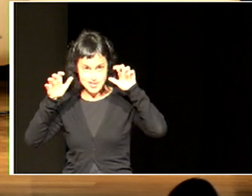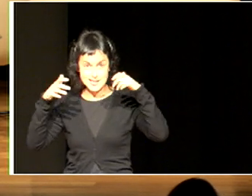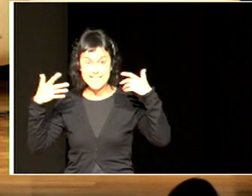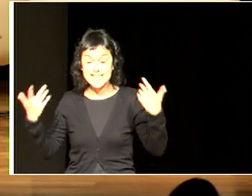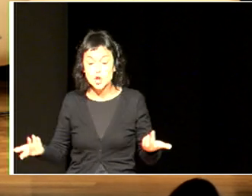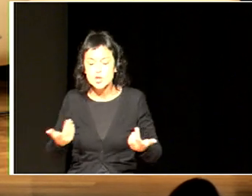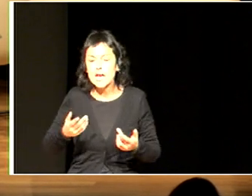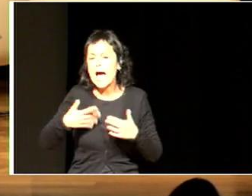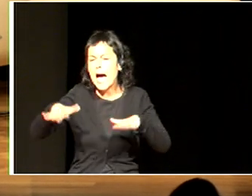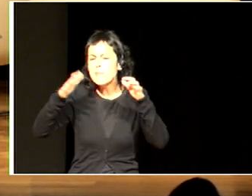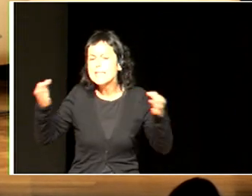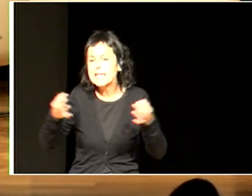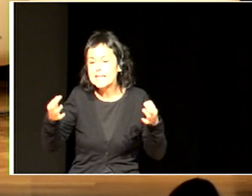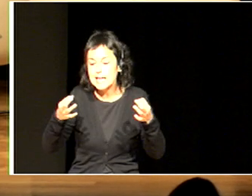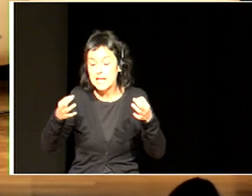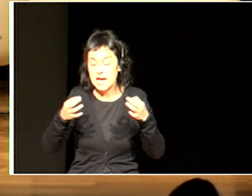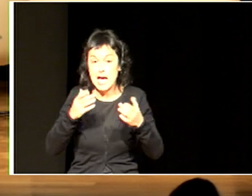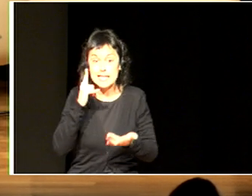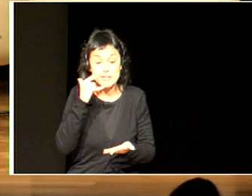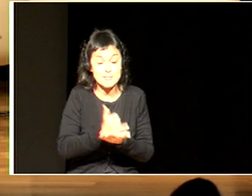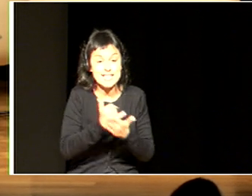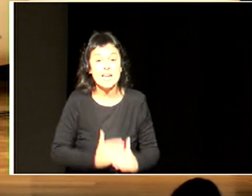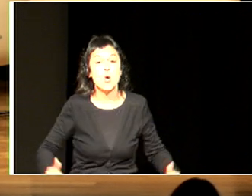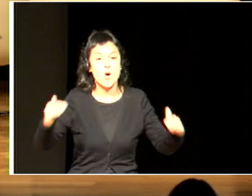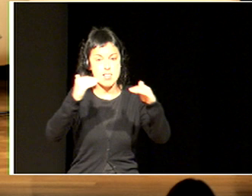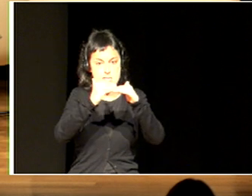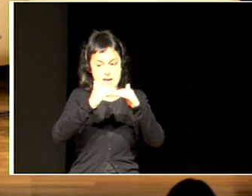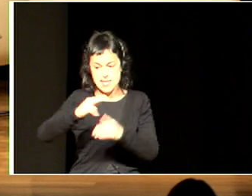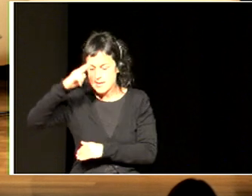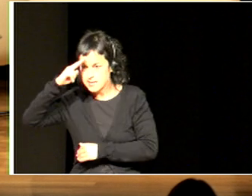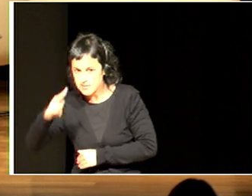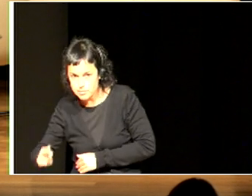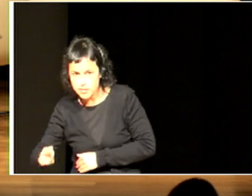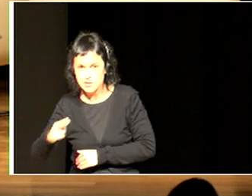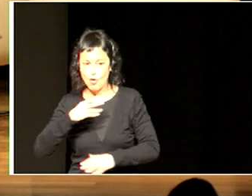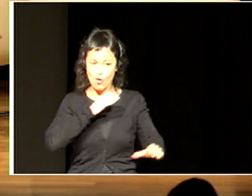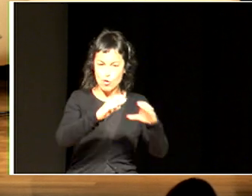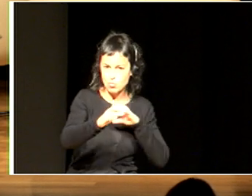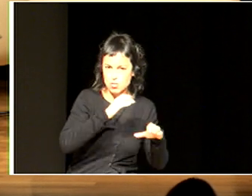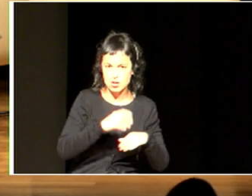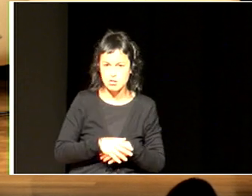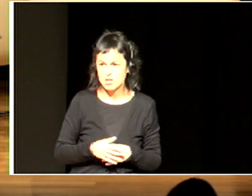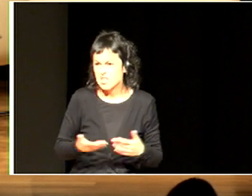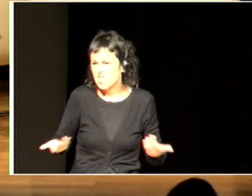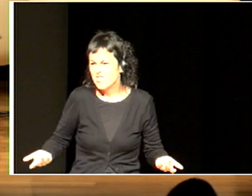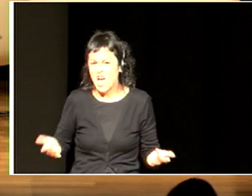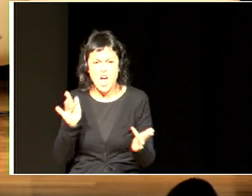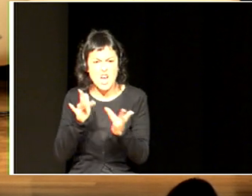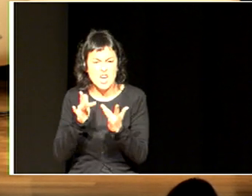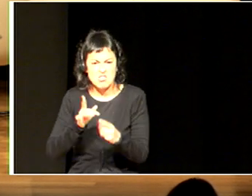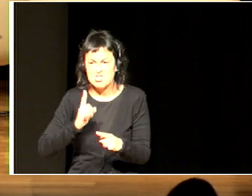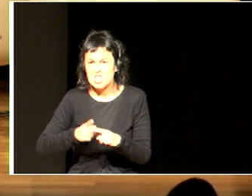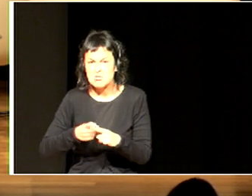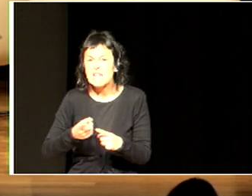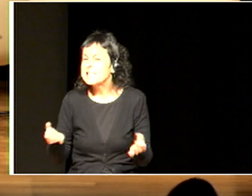igualdad a experimentar con respeto a experimentar desde la comunicación si al fin y al cabo las relaciones sexuales no son más